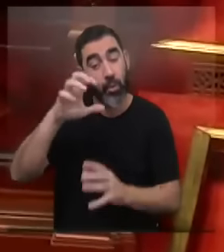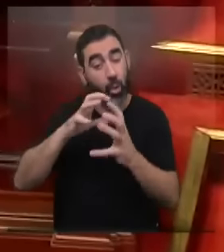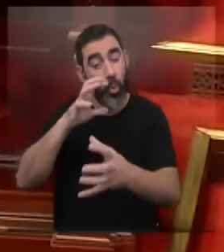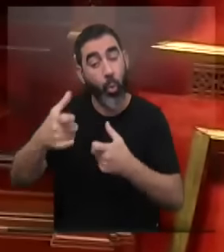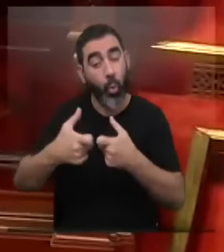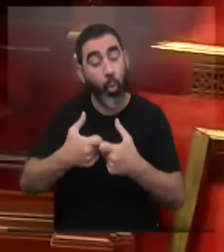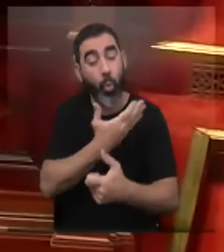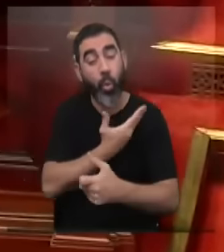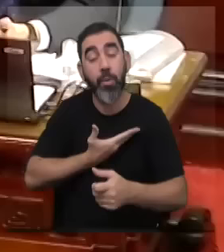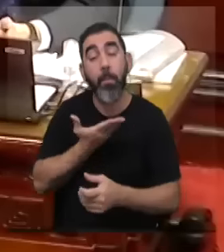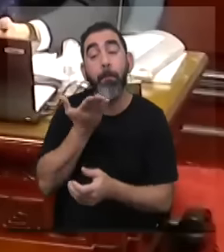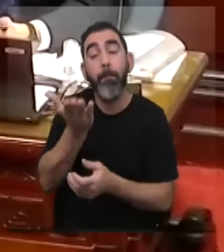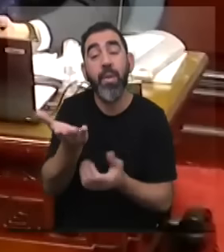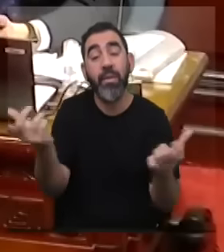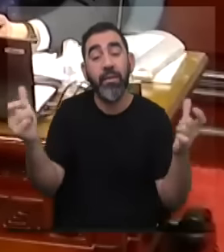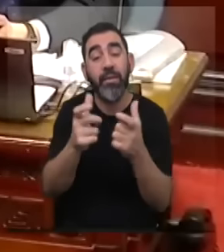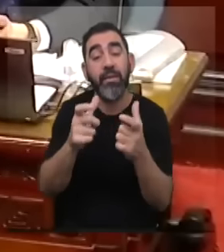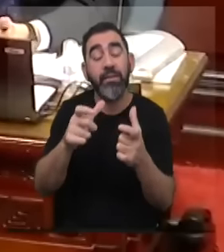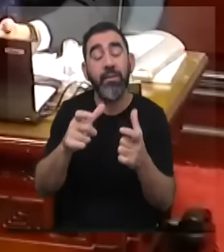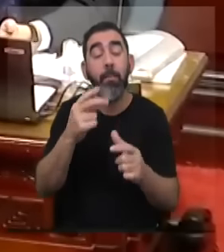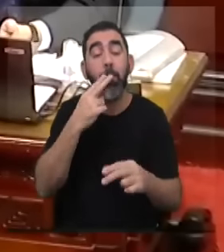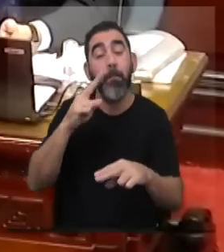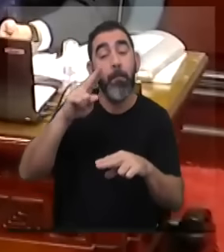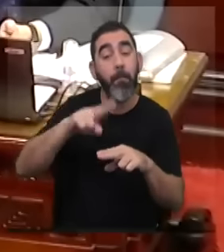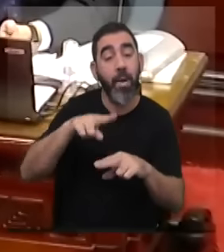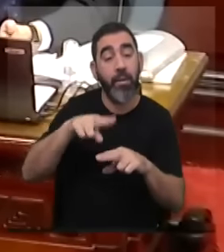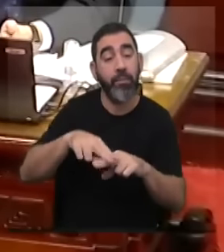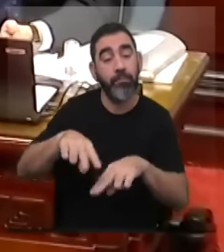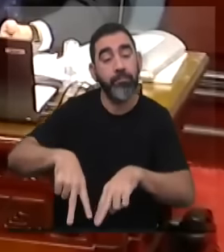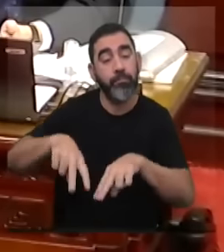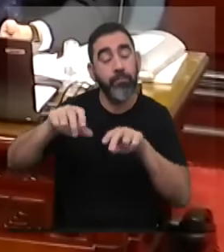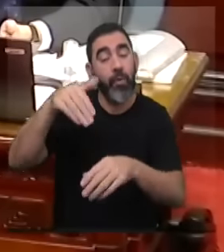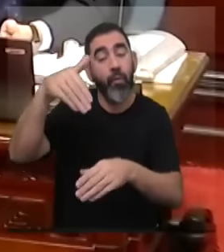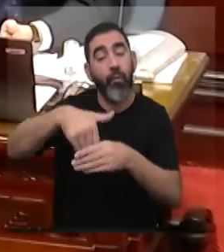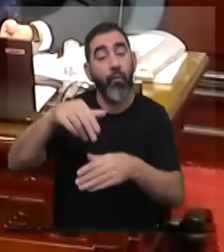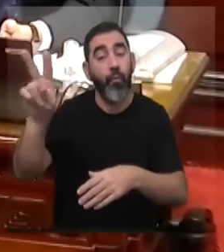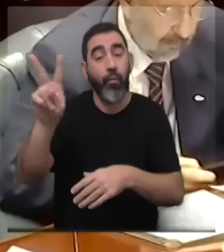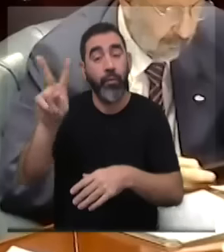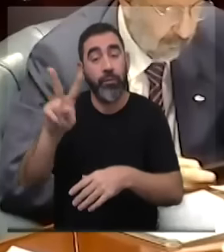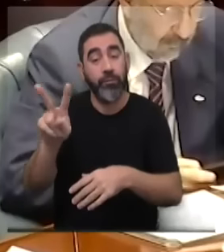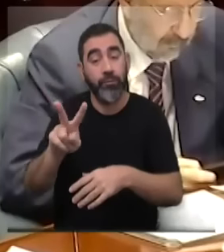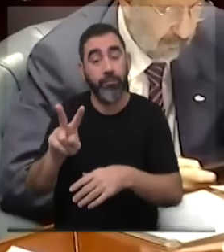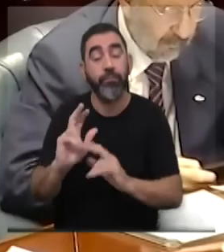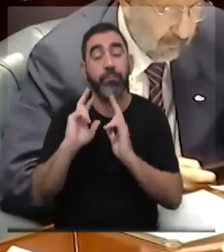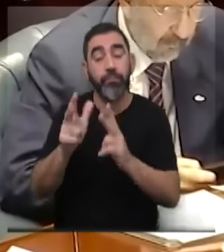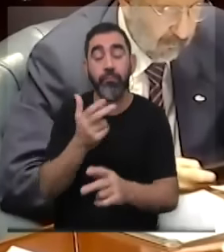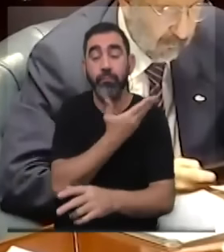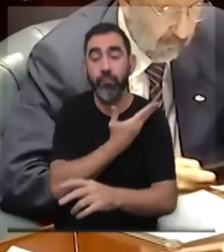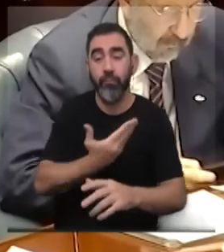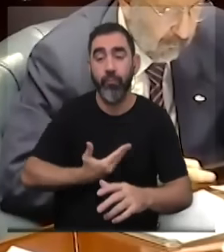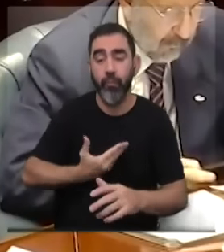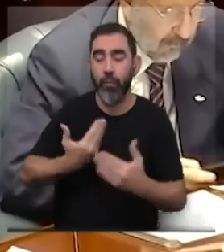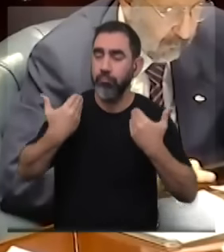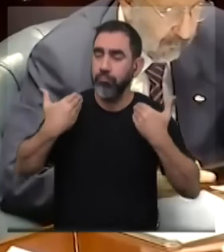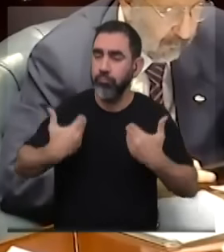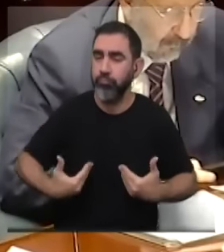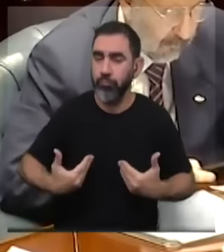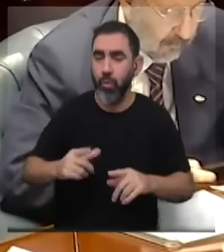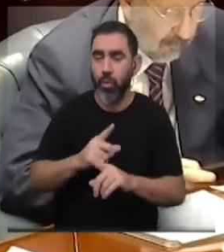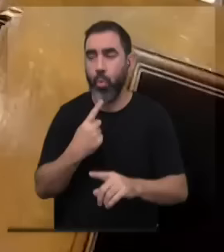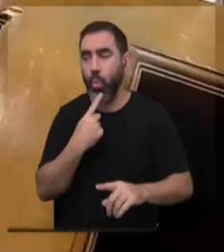de gobierno pidió una convocatoria al senado para este martes en la que analizará las elecciones en Venezuela destacó que el gobierno ha tenido una posición que no